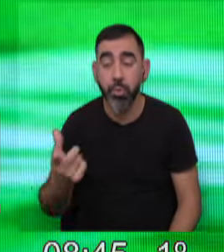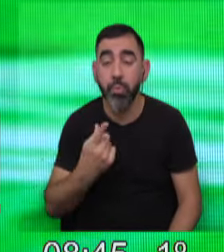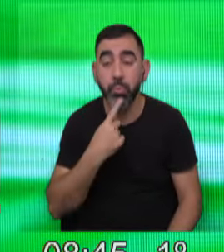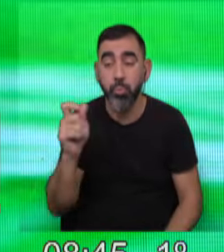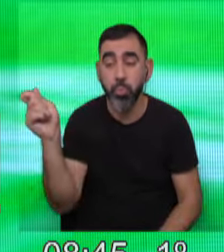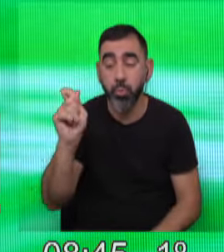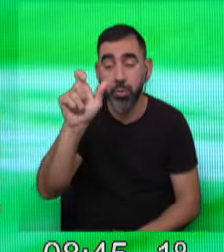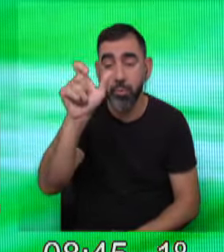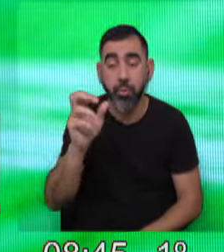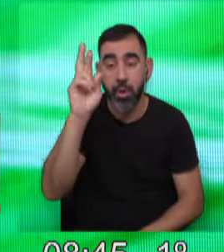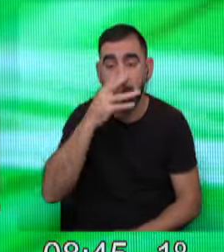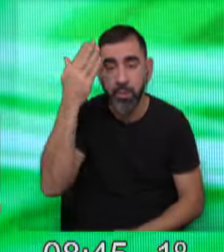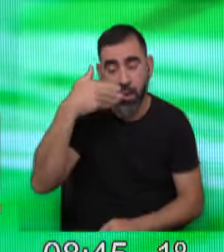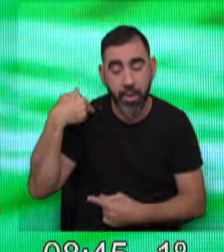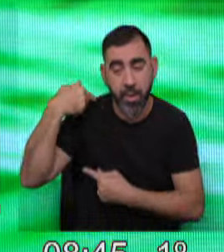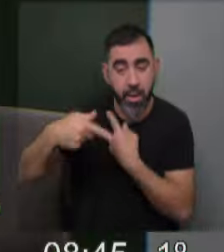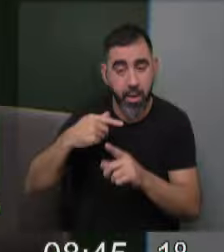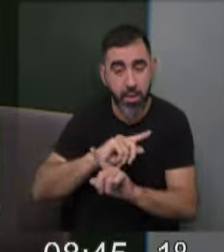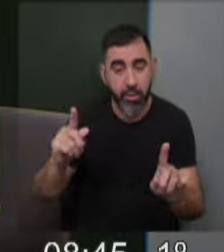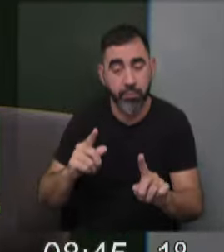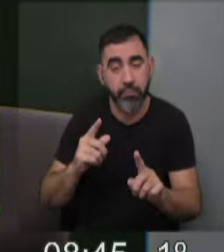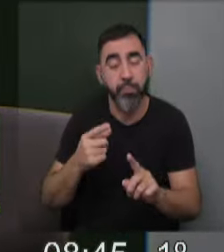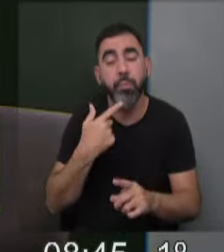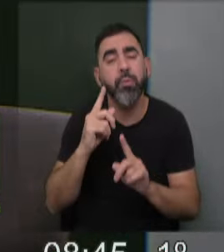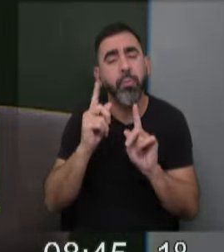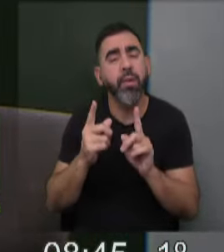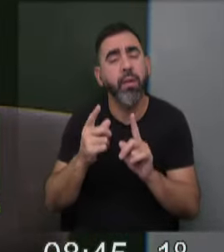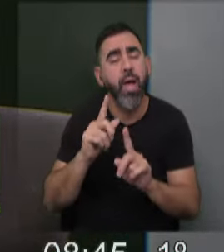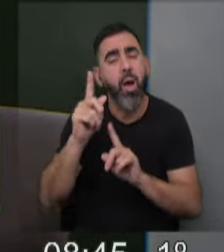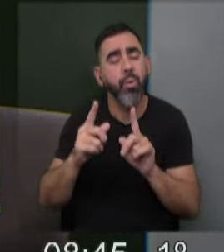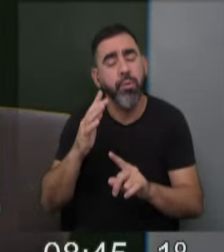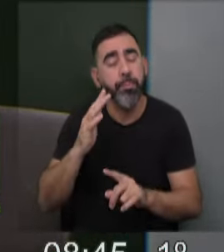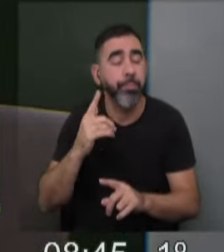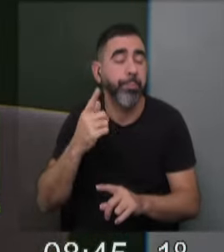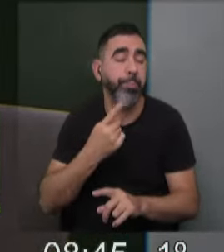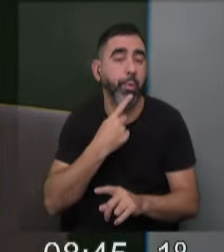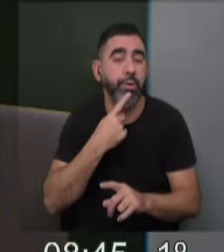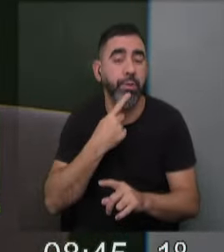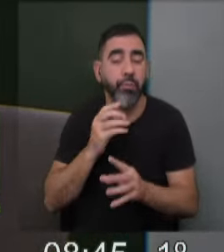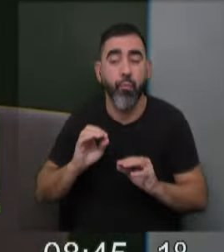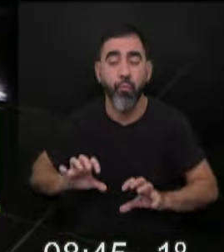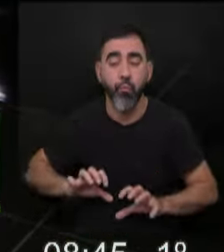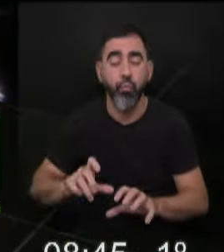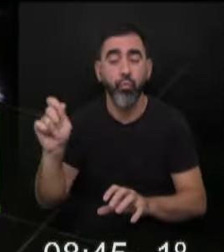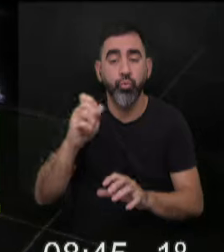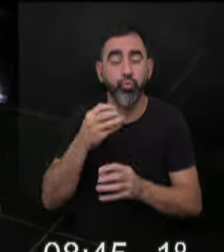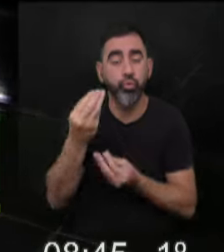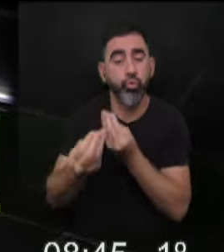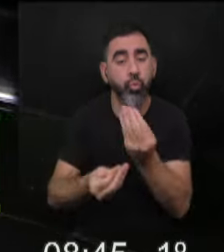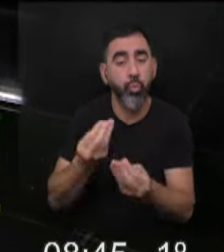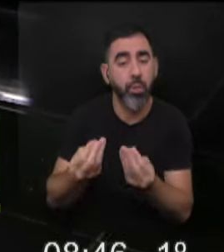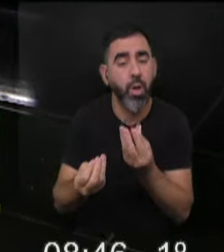para la población afrodescendiente. Y en cuanto al ingreso, porque uno siempre piensa como una política el ingreso a la función pública, ¿cómo